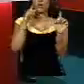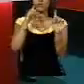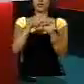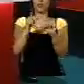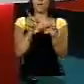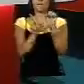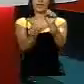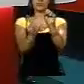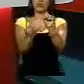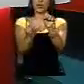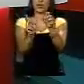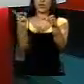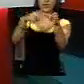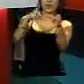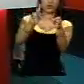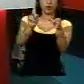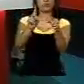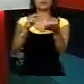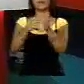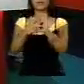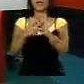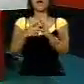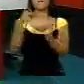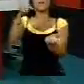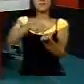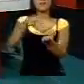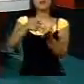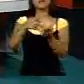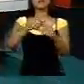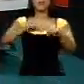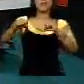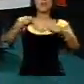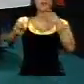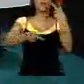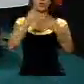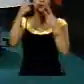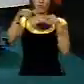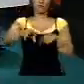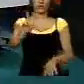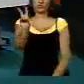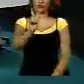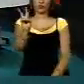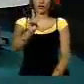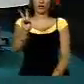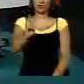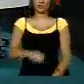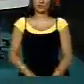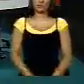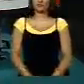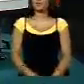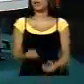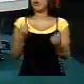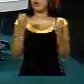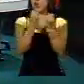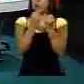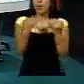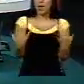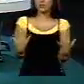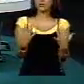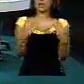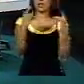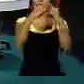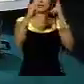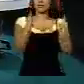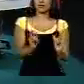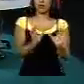de incorporarse al activismo. Vamos a ver cuántos bases de patrulla vamos a tener nosotros